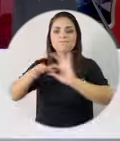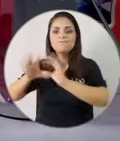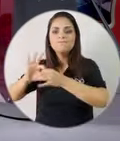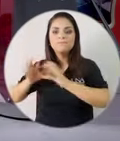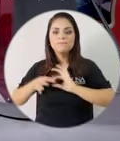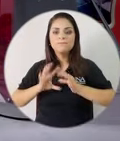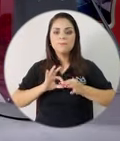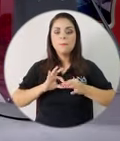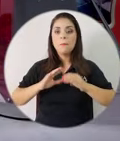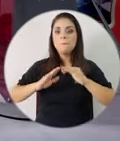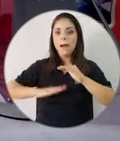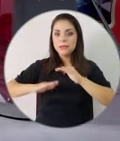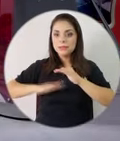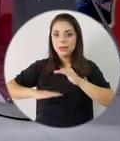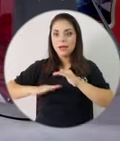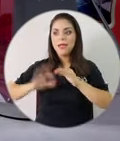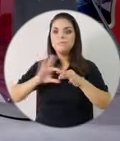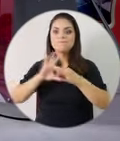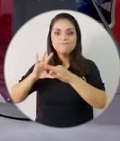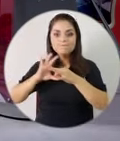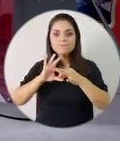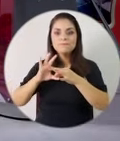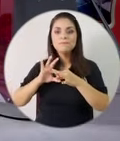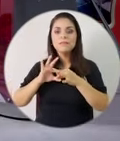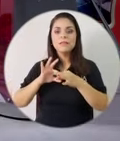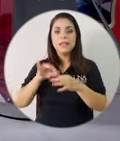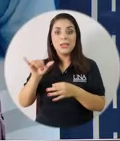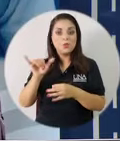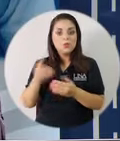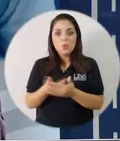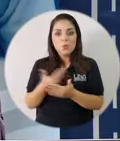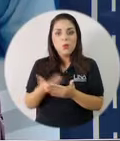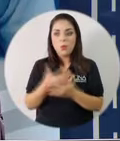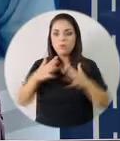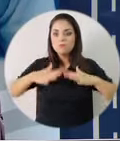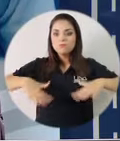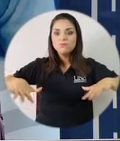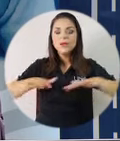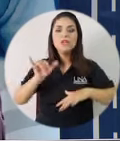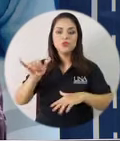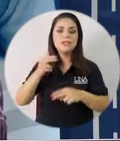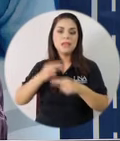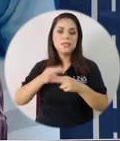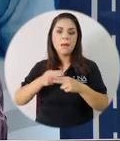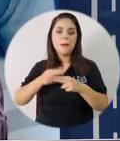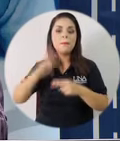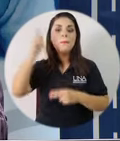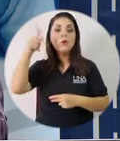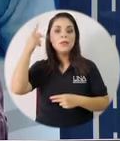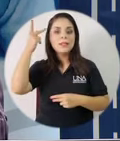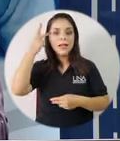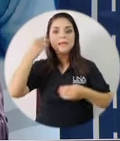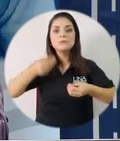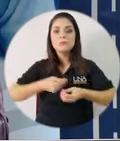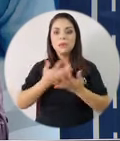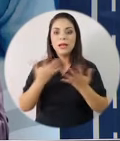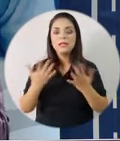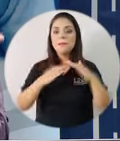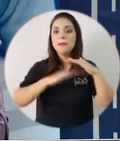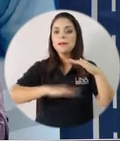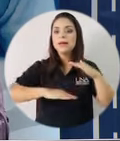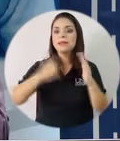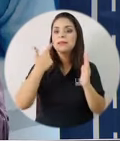tanto básica como aplicada a la toma de decisiones. Esto tiene que ver con un enfoque muy novedoso en nuestro entorno que se conoce como las políticas públicas